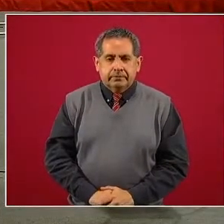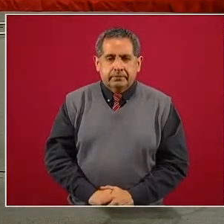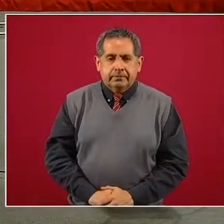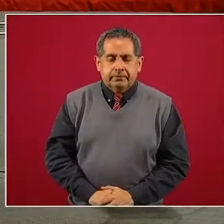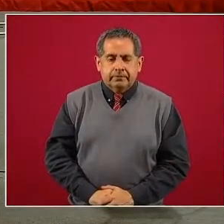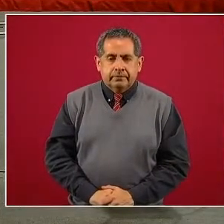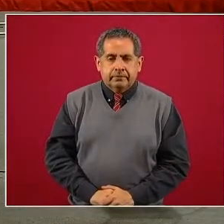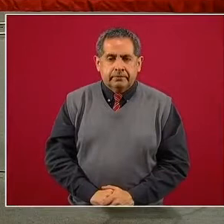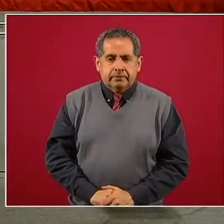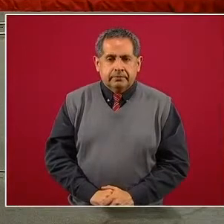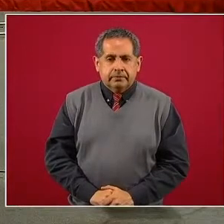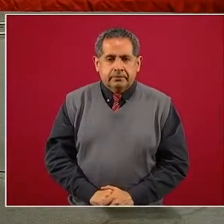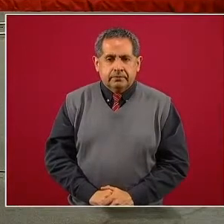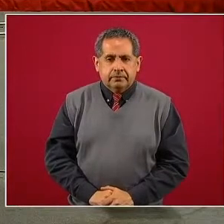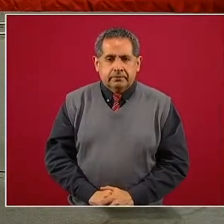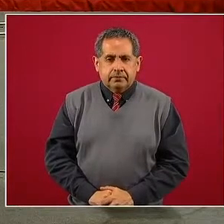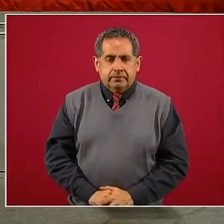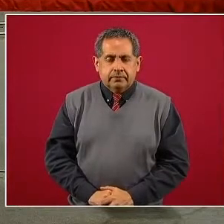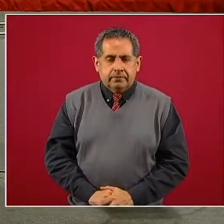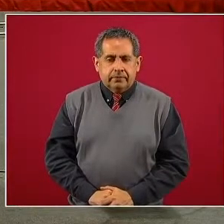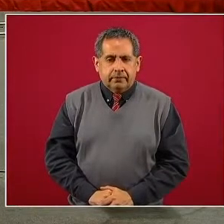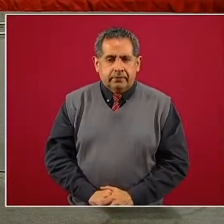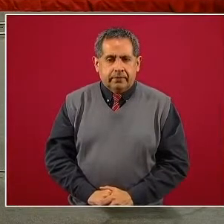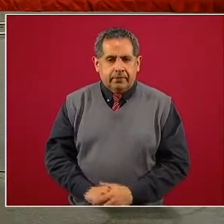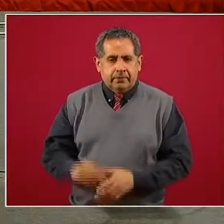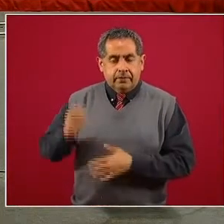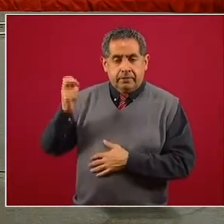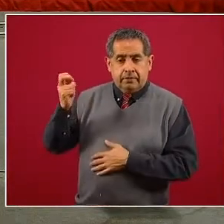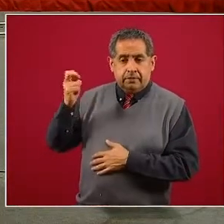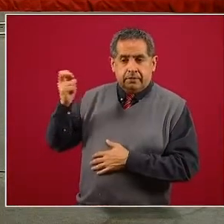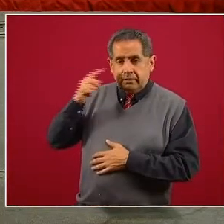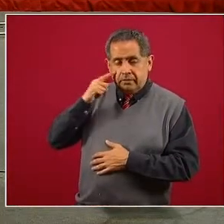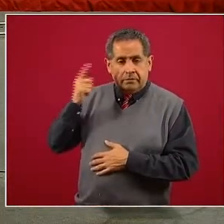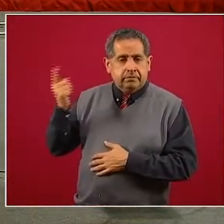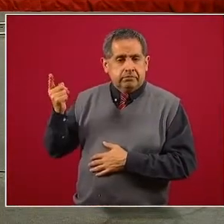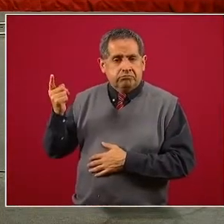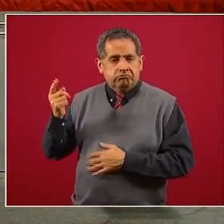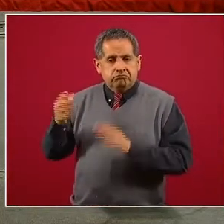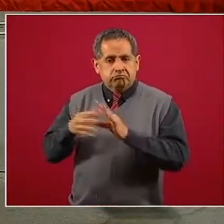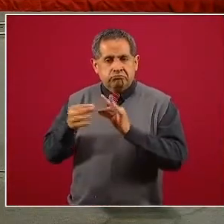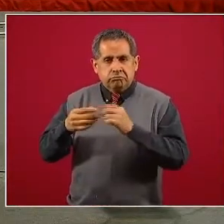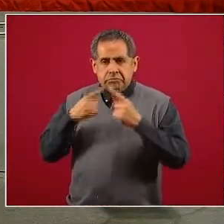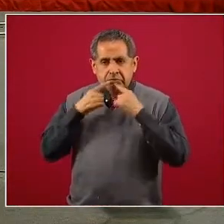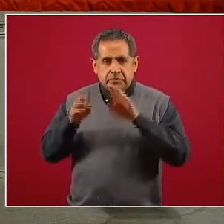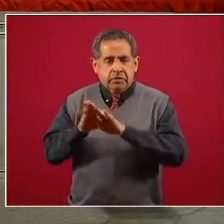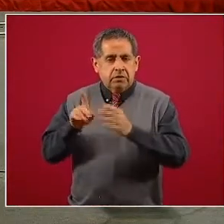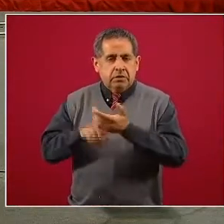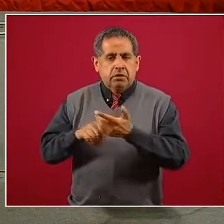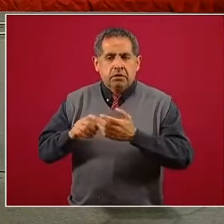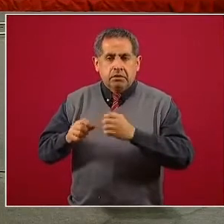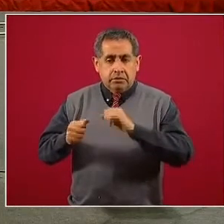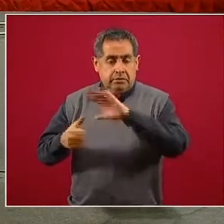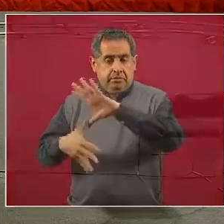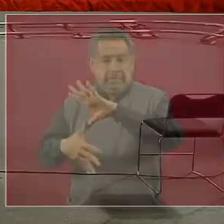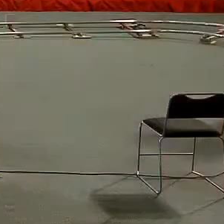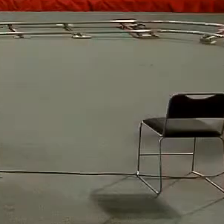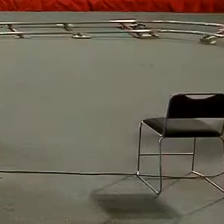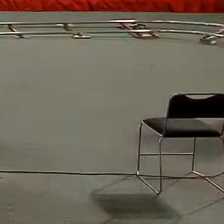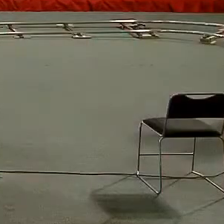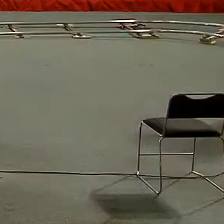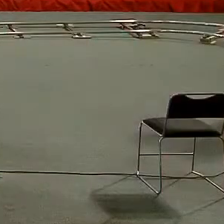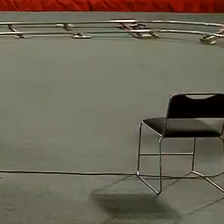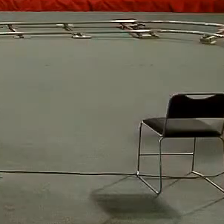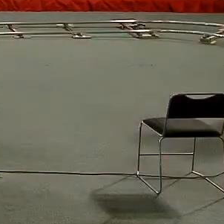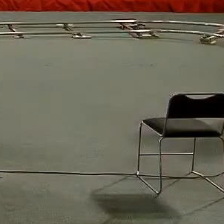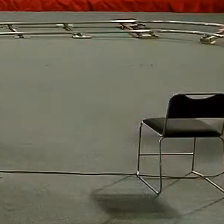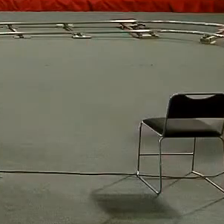donde estamos actualmente. Observamos en particular, como les comentaba, que la región de las Américas se encuentra